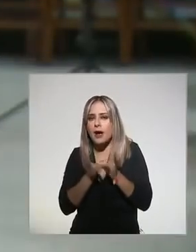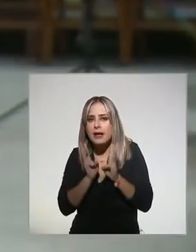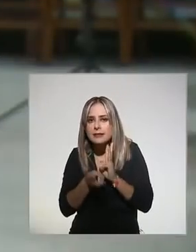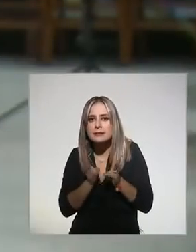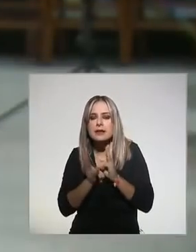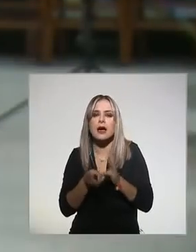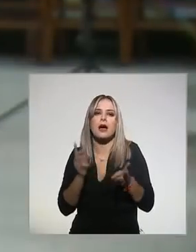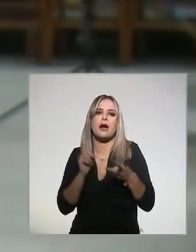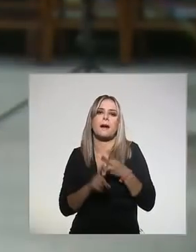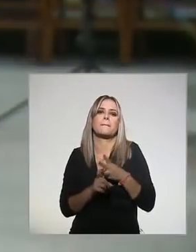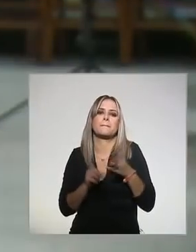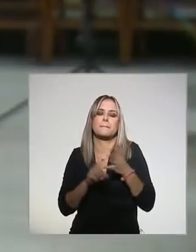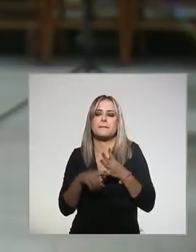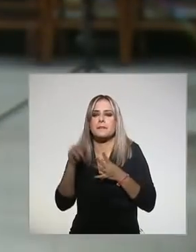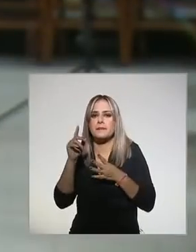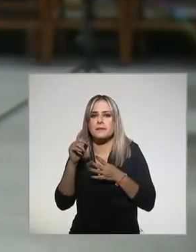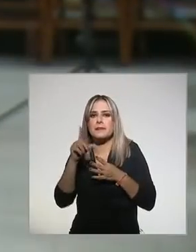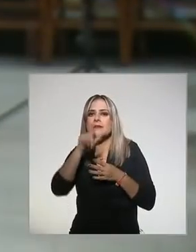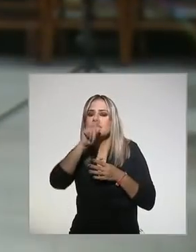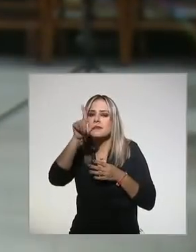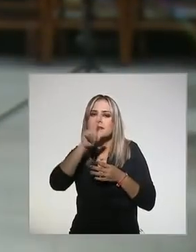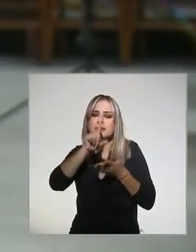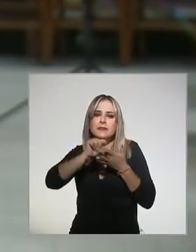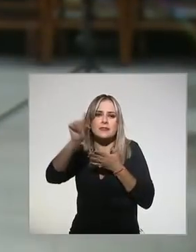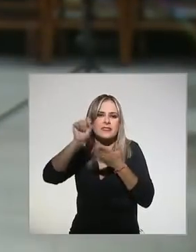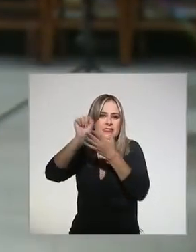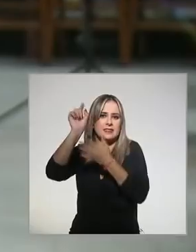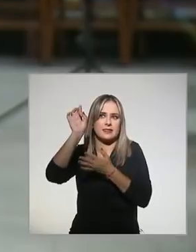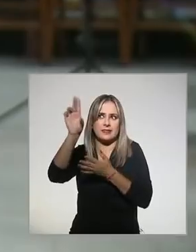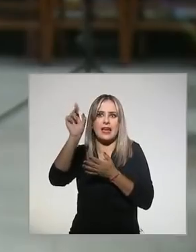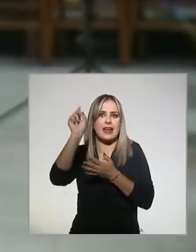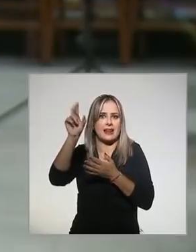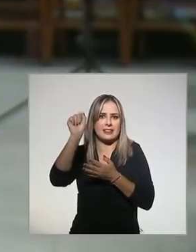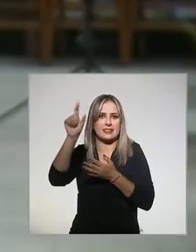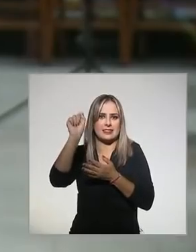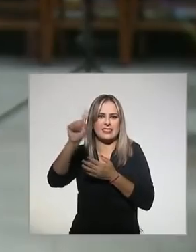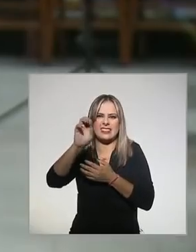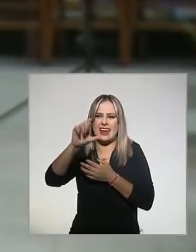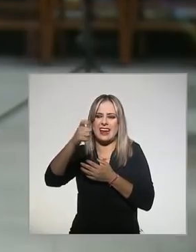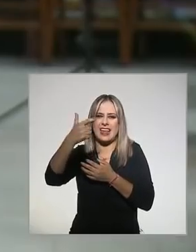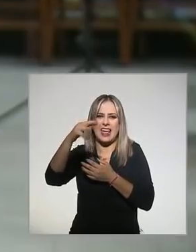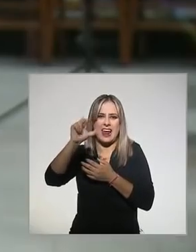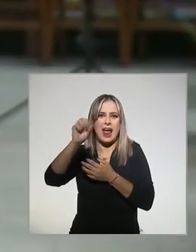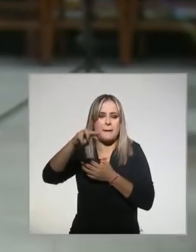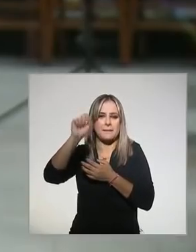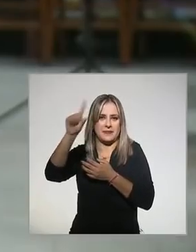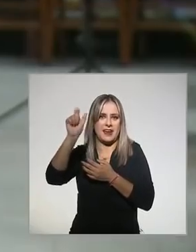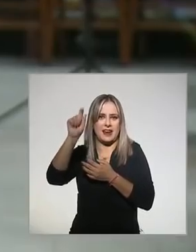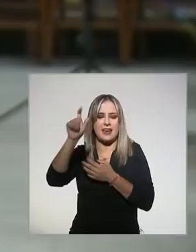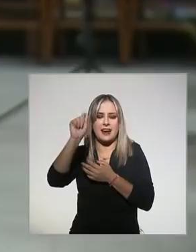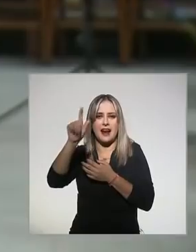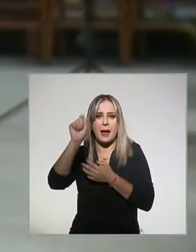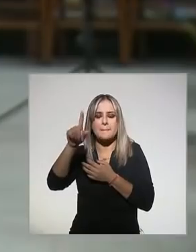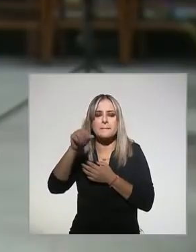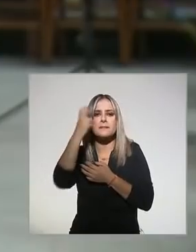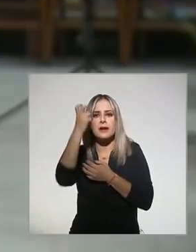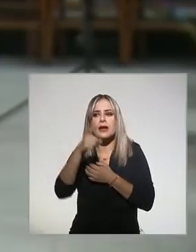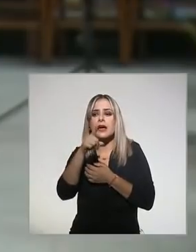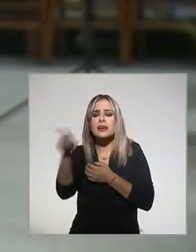y Telegram, porque yo también las utilizo. Si no es nada